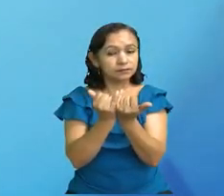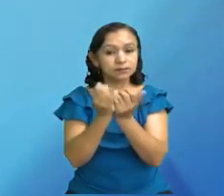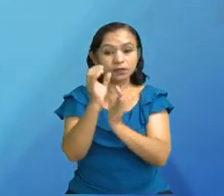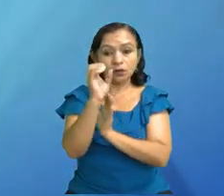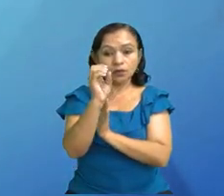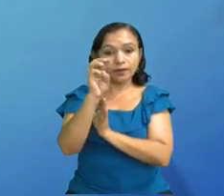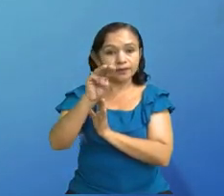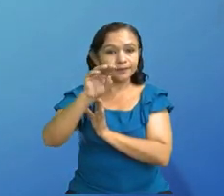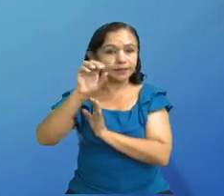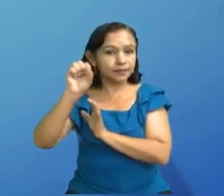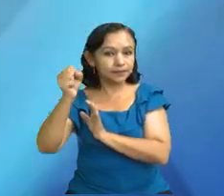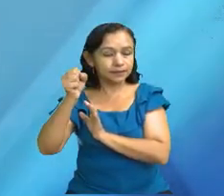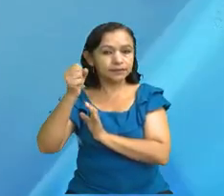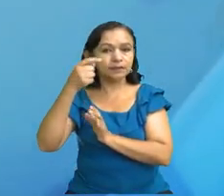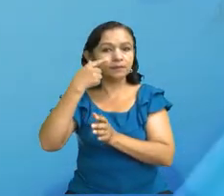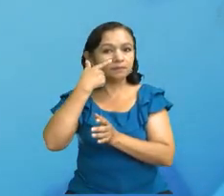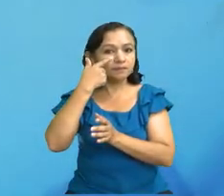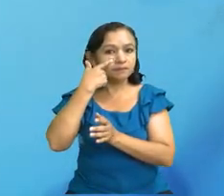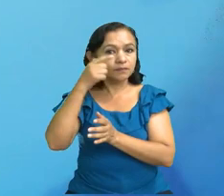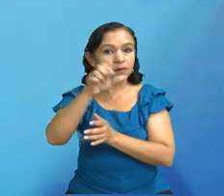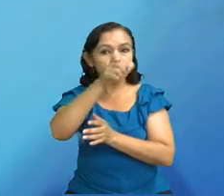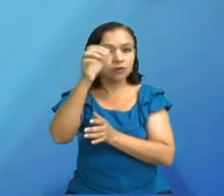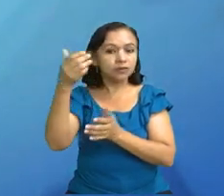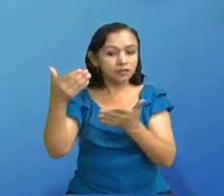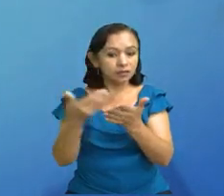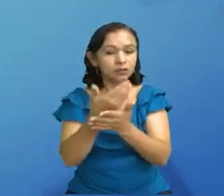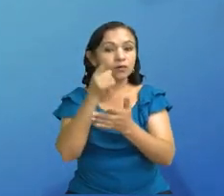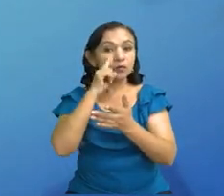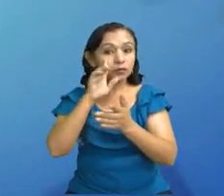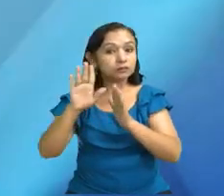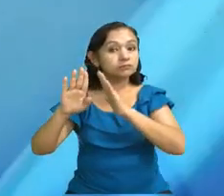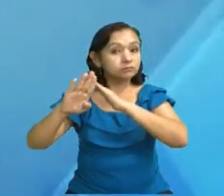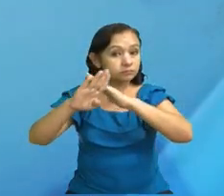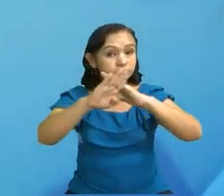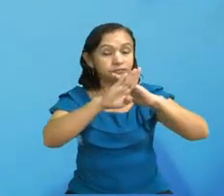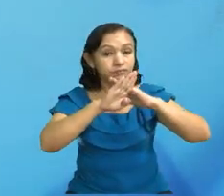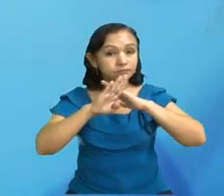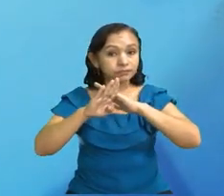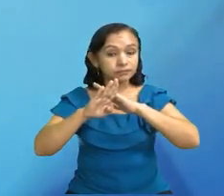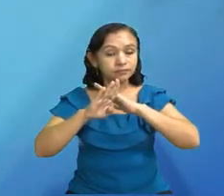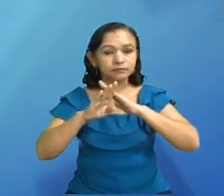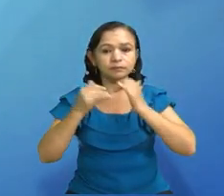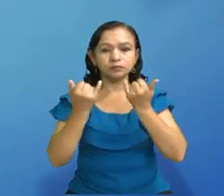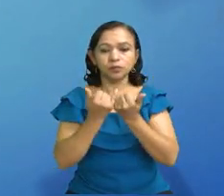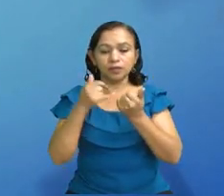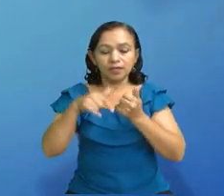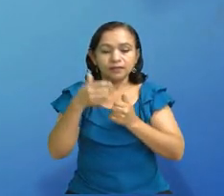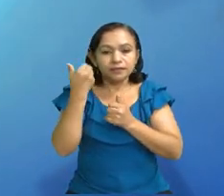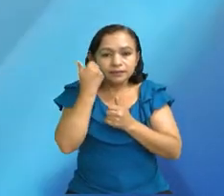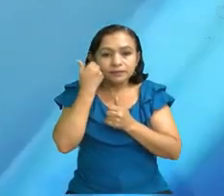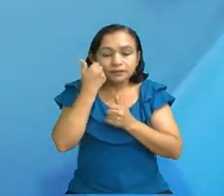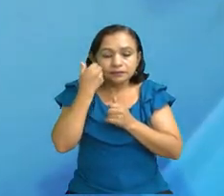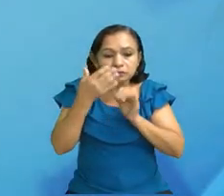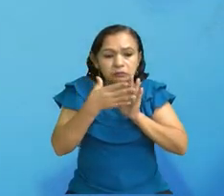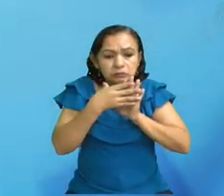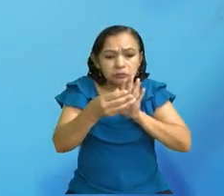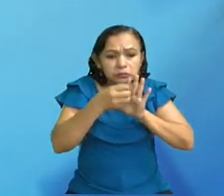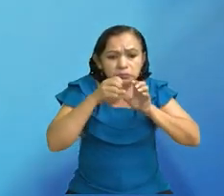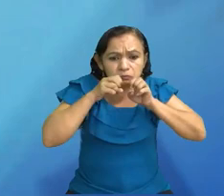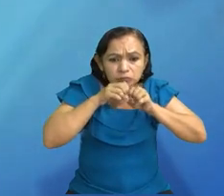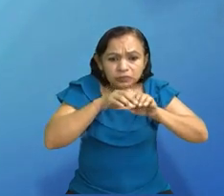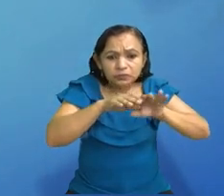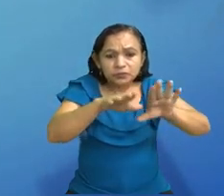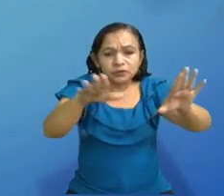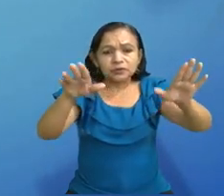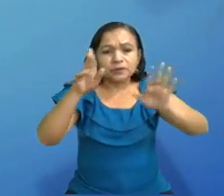OMS va a definir otras medidas porque el virus se está expandiendo en países de Asia y ya